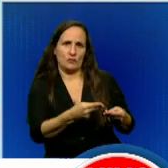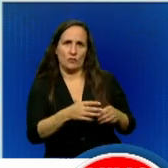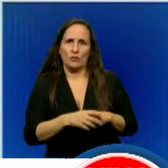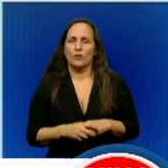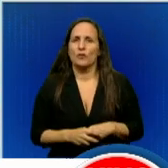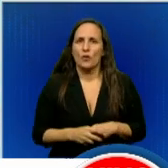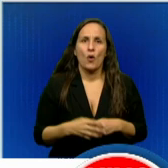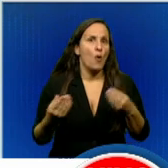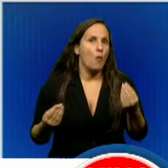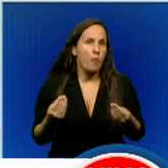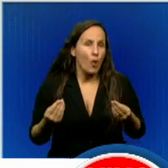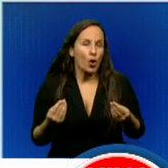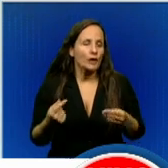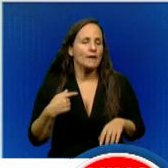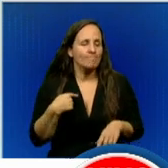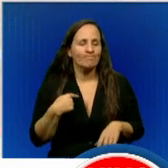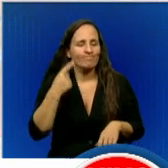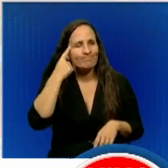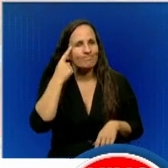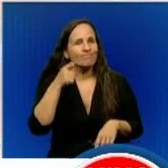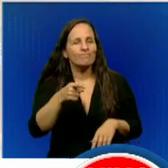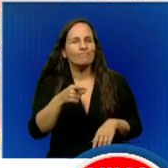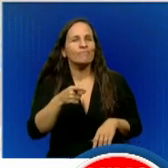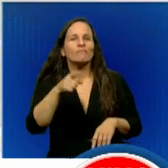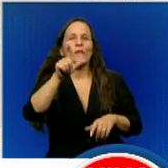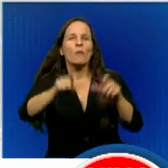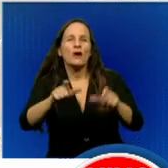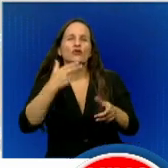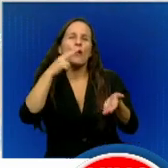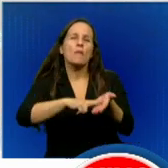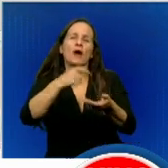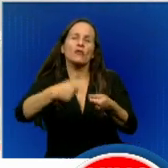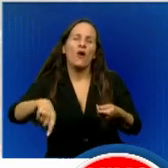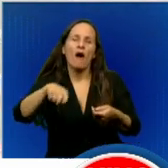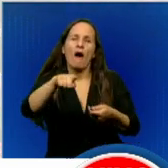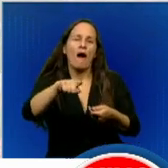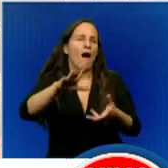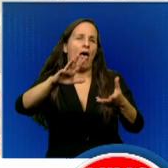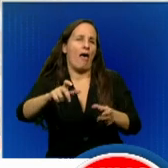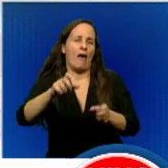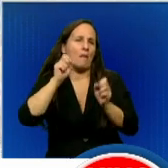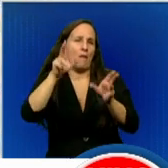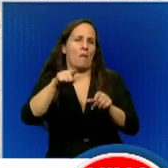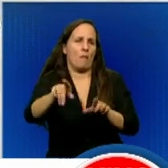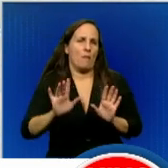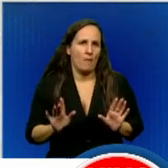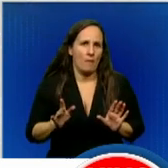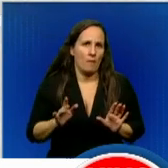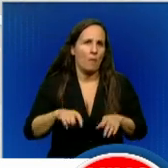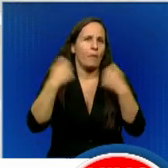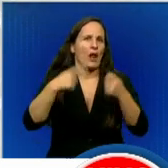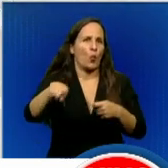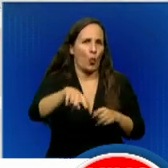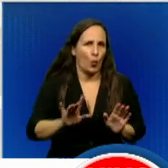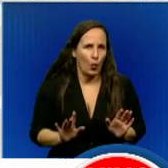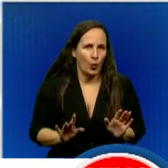lo consideramos lesivo a los intereses de los contribuyentes de los impuestos provinciales en particular del